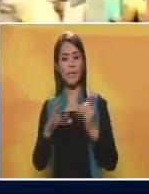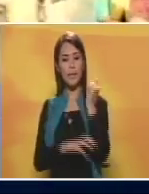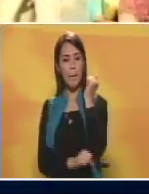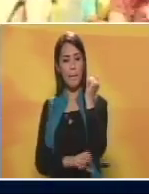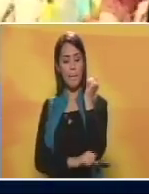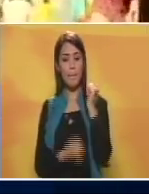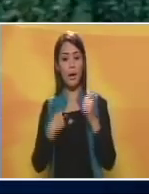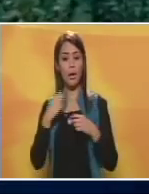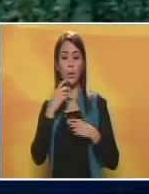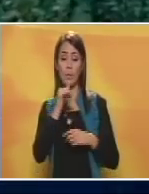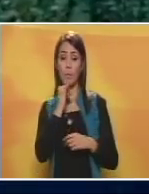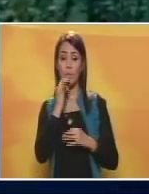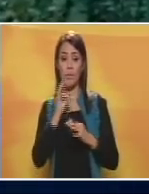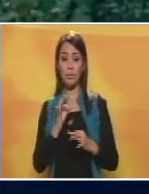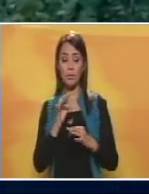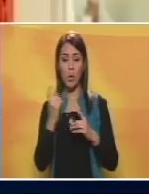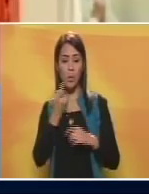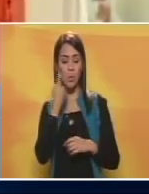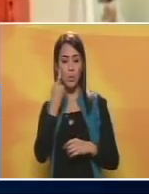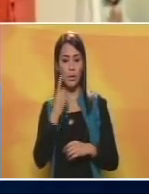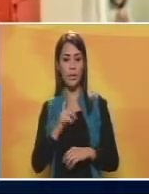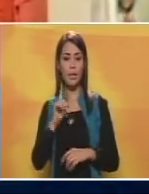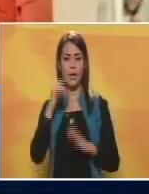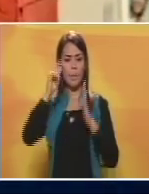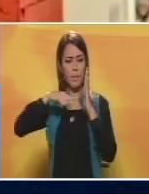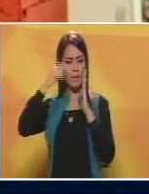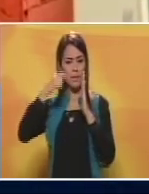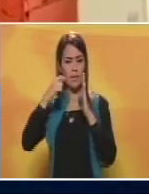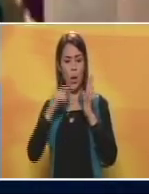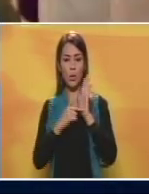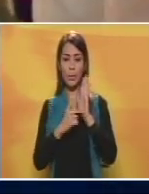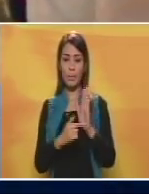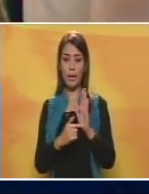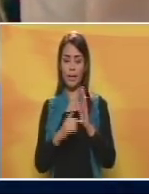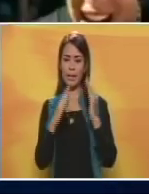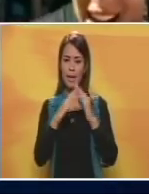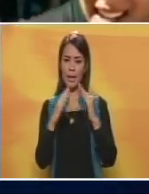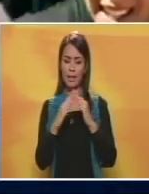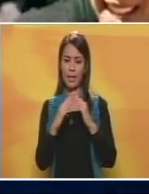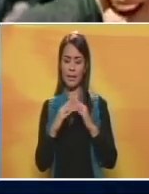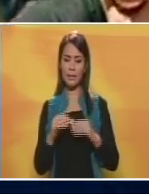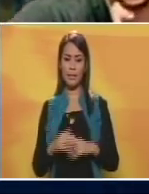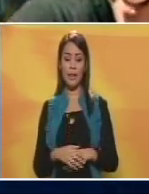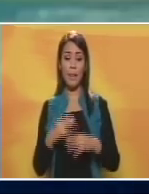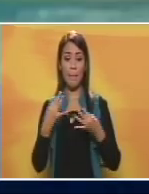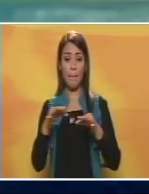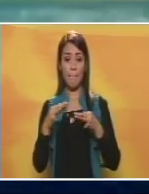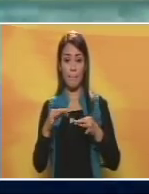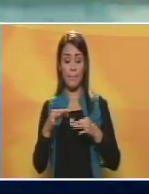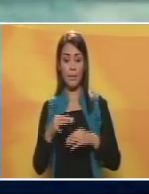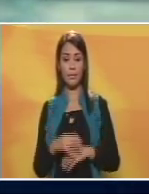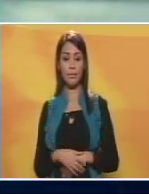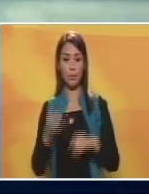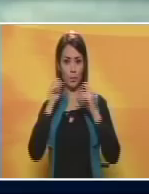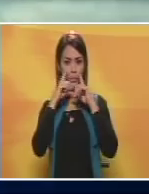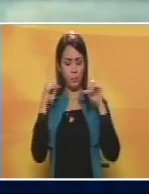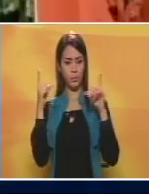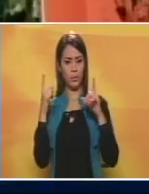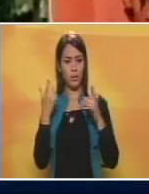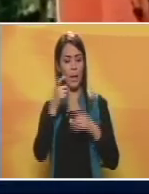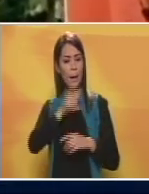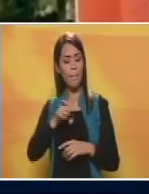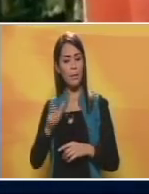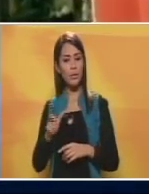mensaje al momento de la búsqueda y en lugar del video aparecieron imágenes de La Casa de Papel. El ataque afectó a más de media docena de